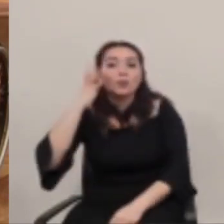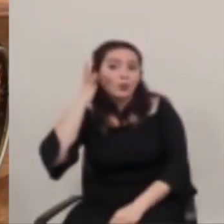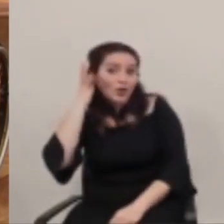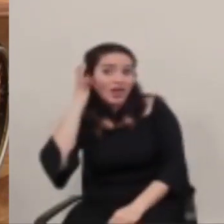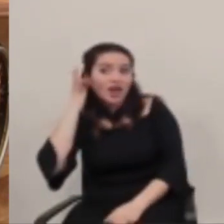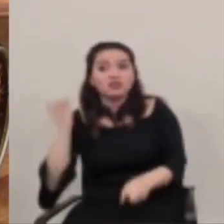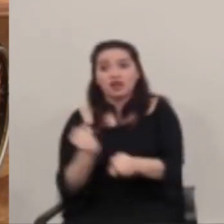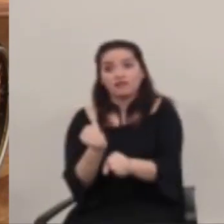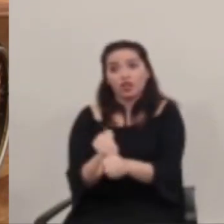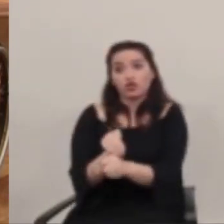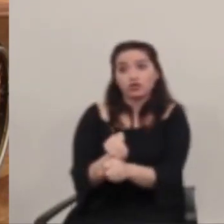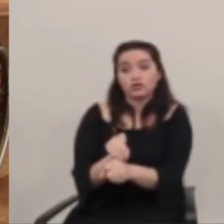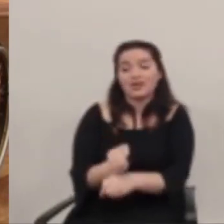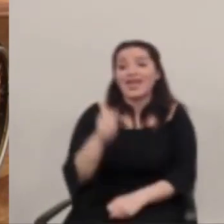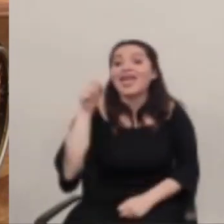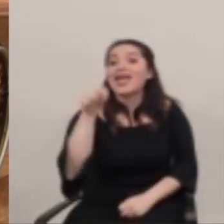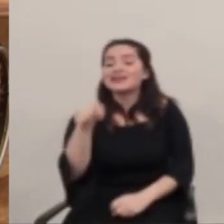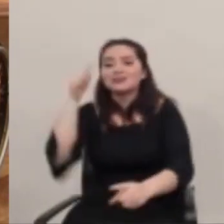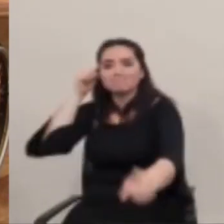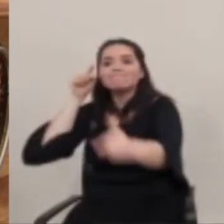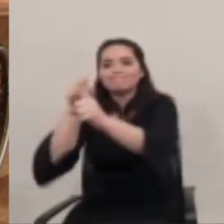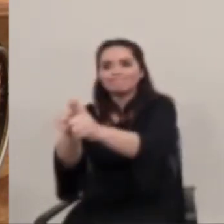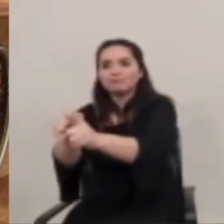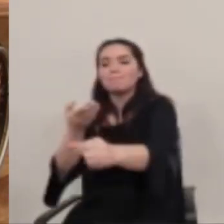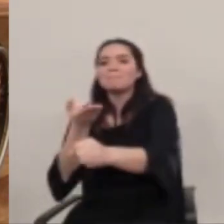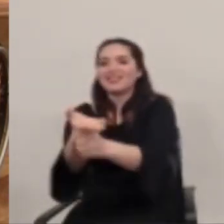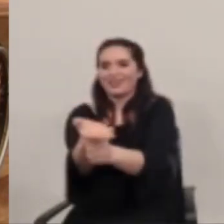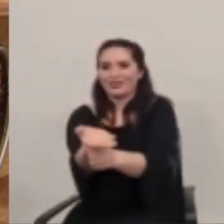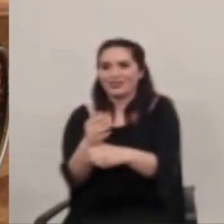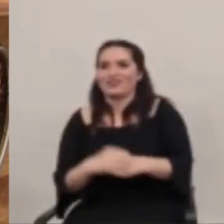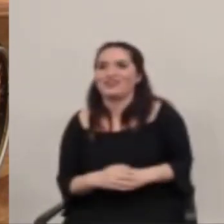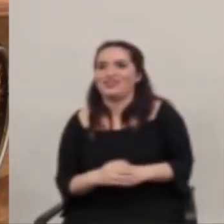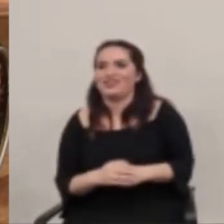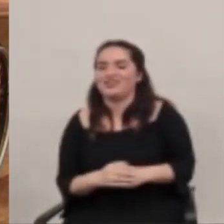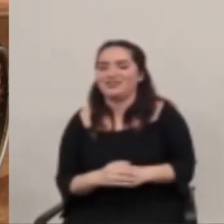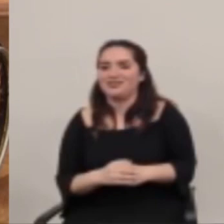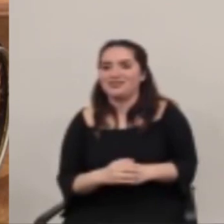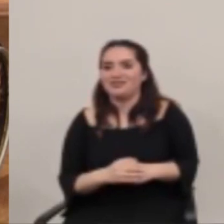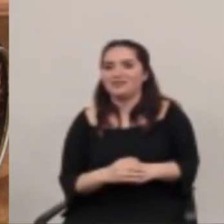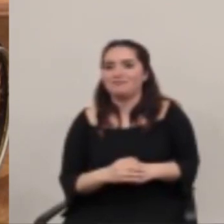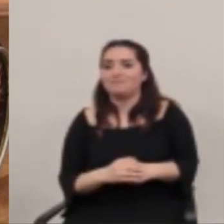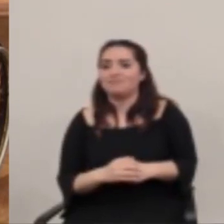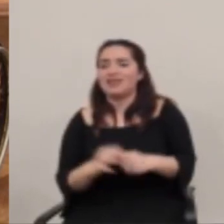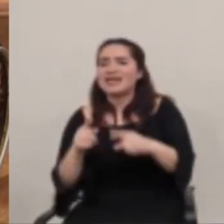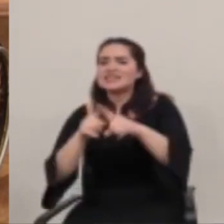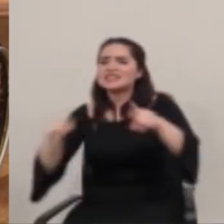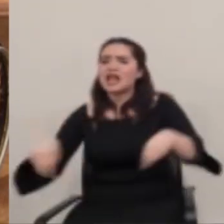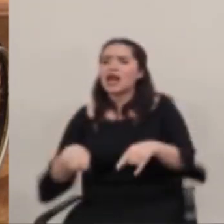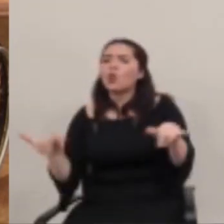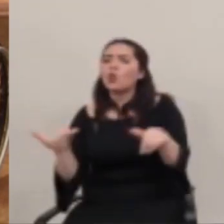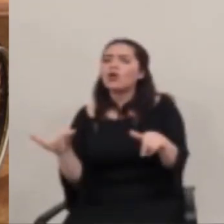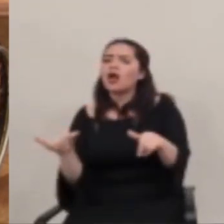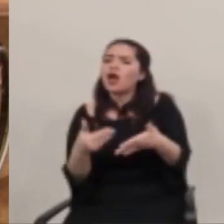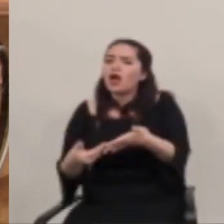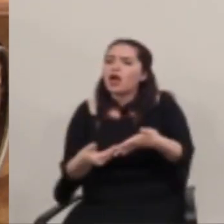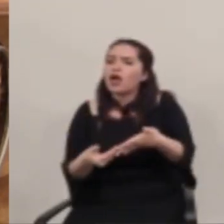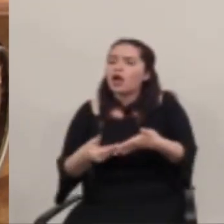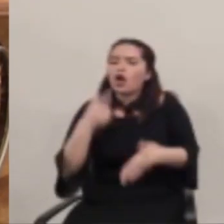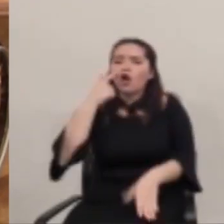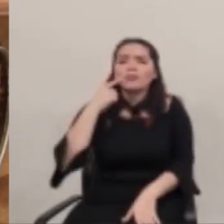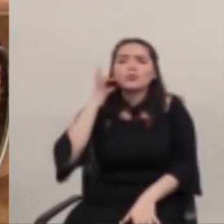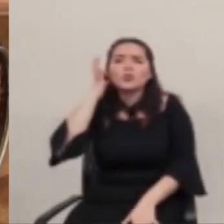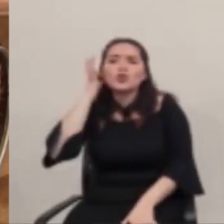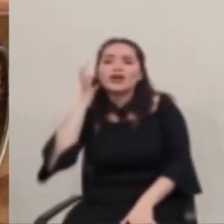trabajadoras. Ese era el primer punto, el petitorio. Otra cosa es que no se supiera. Sala cuna para hombres y